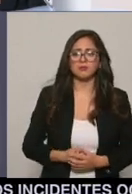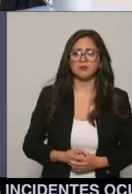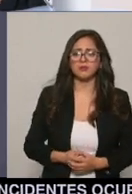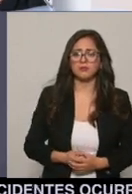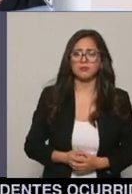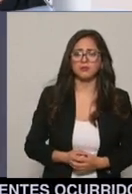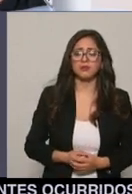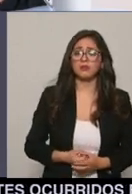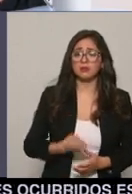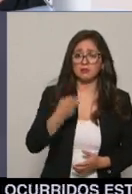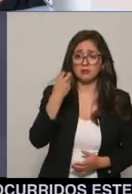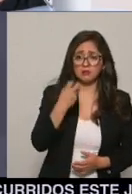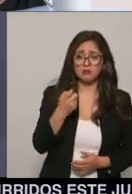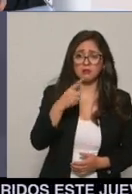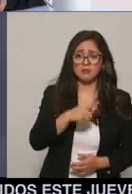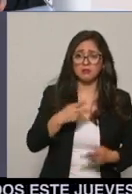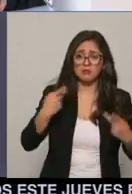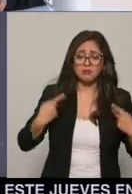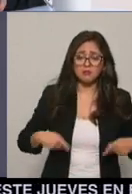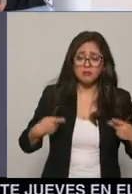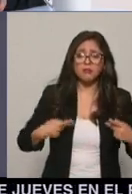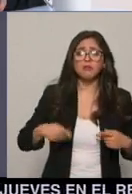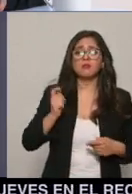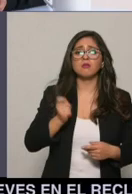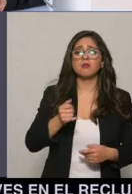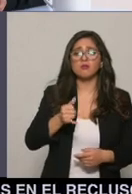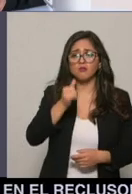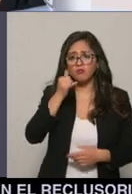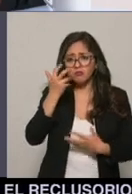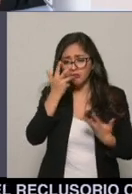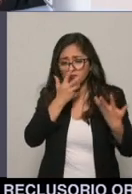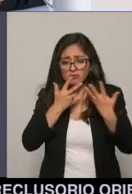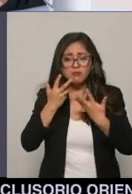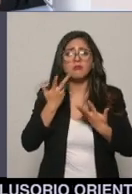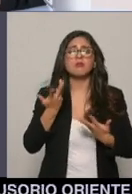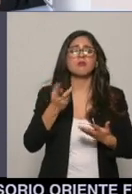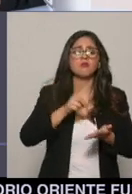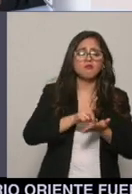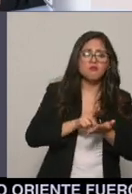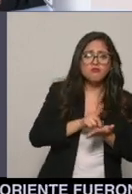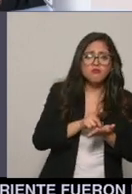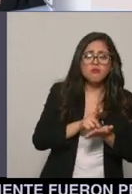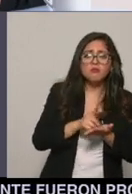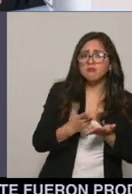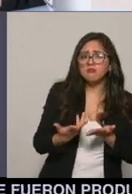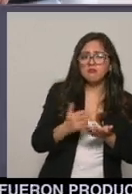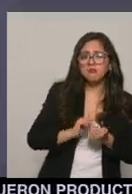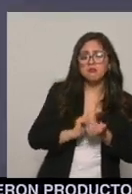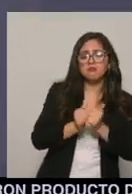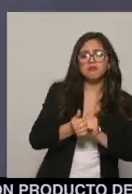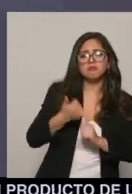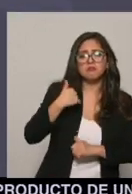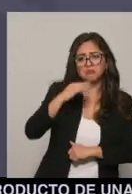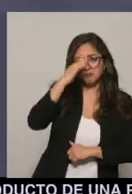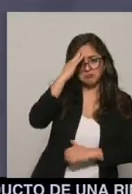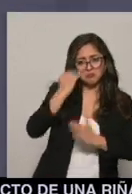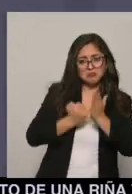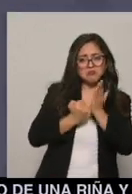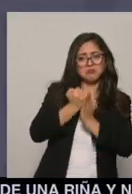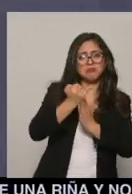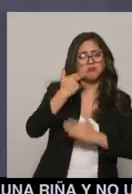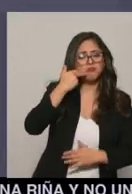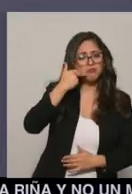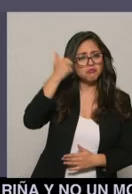riesgo. Una persona que consume en exceso alcohol, drogas, está en riesgo de cometer un acto de suicidio. O